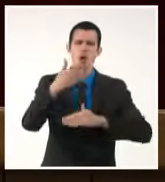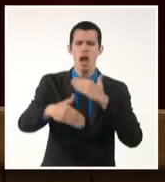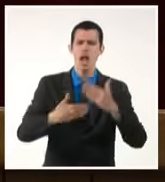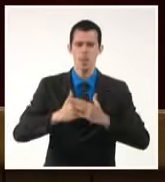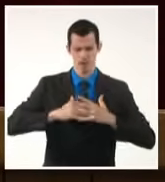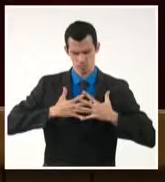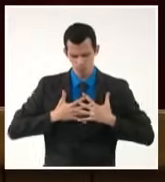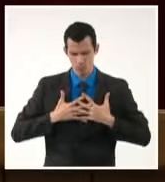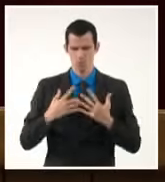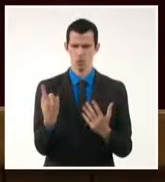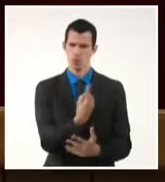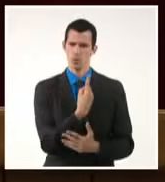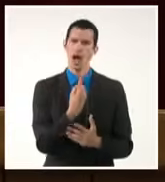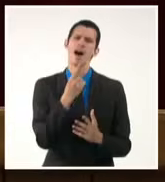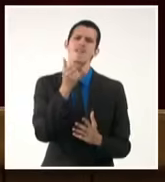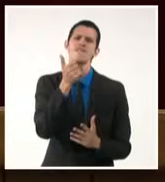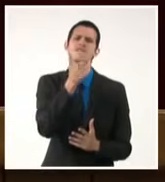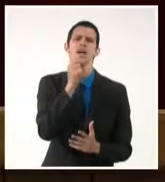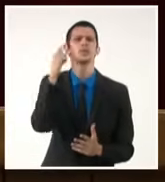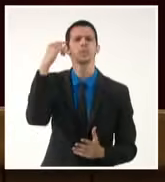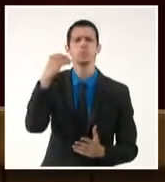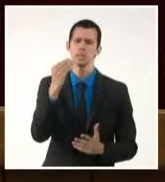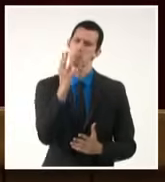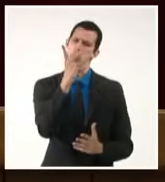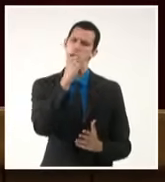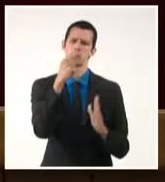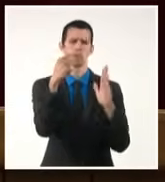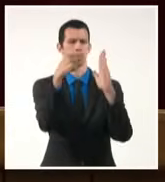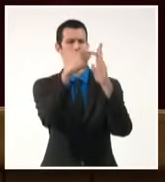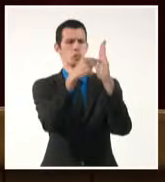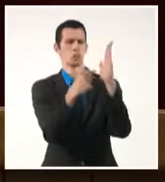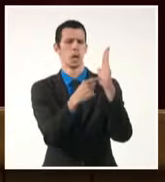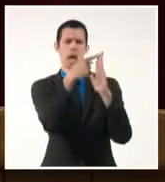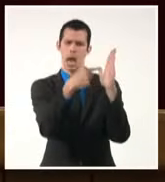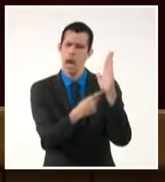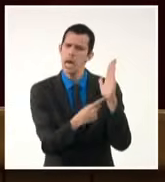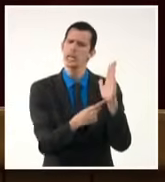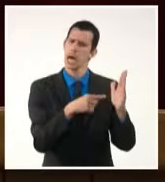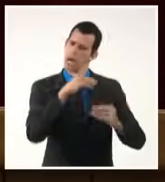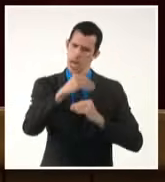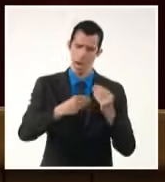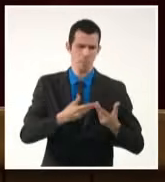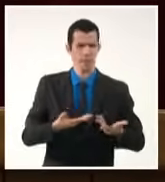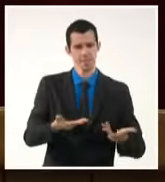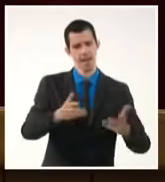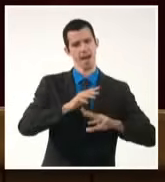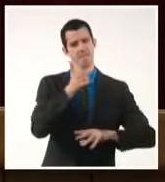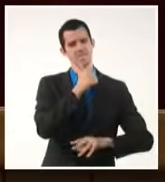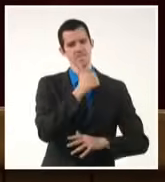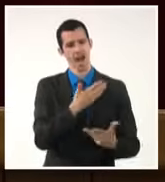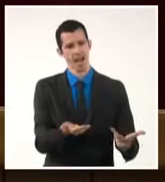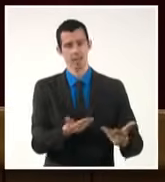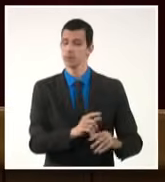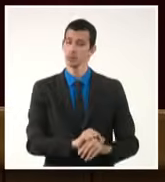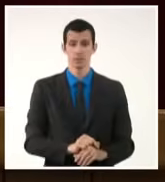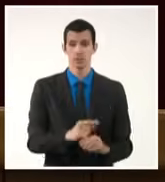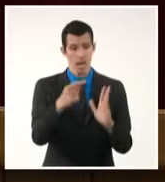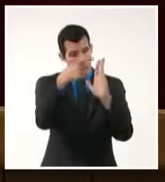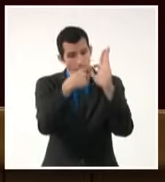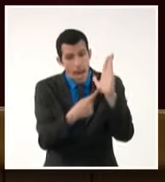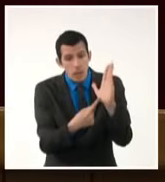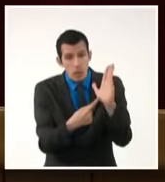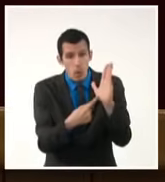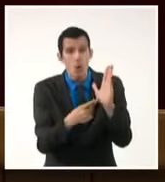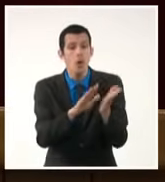desafíos. Incluso todas en su conjunto pueden en un primer momento acrecentar determinadas